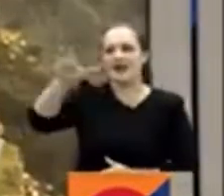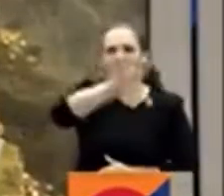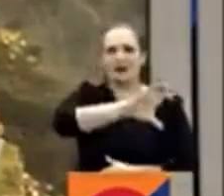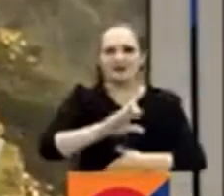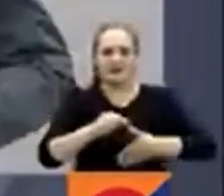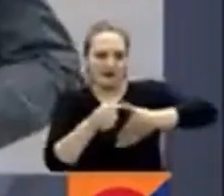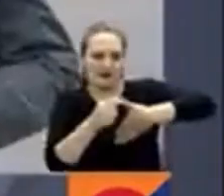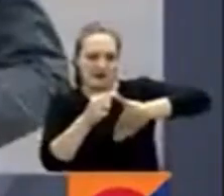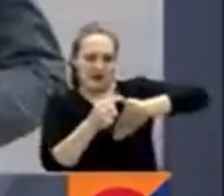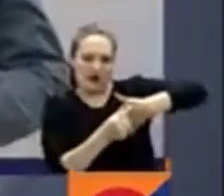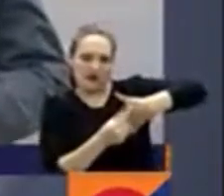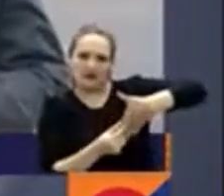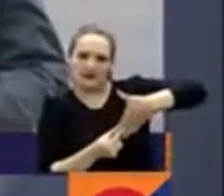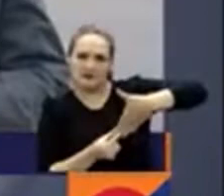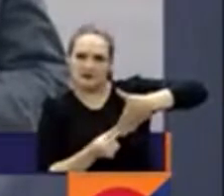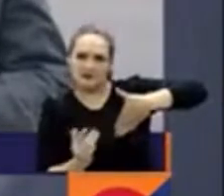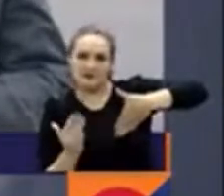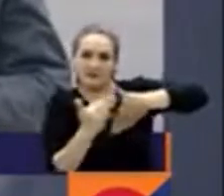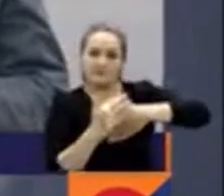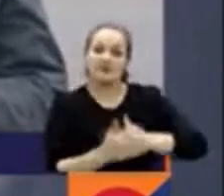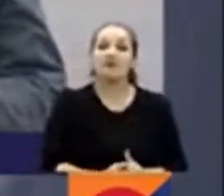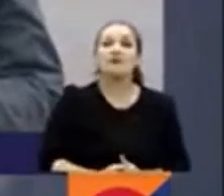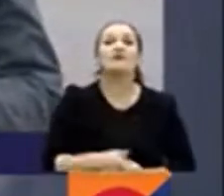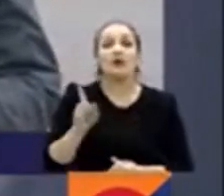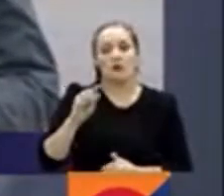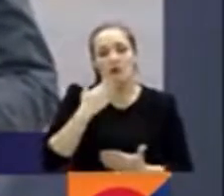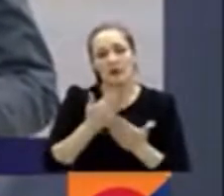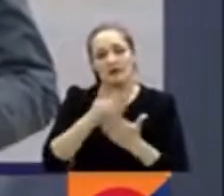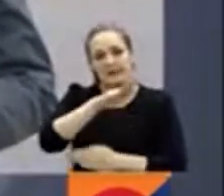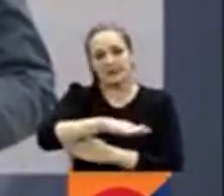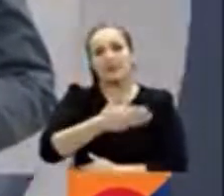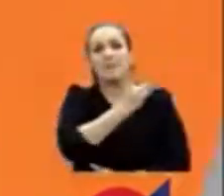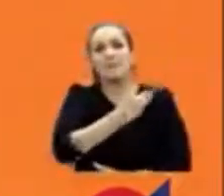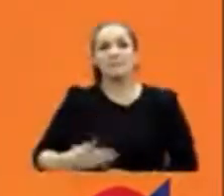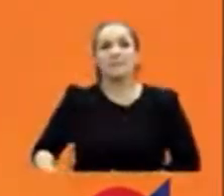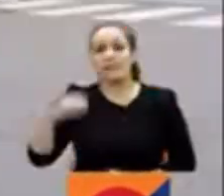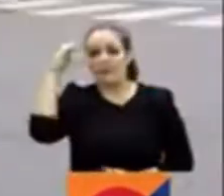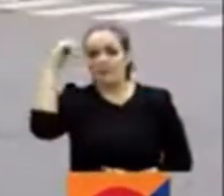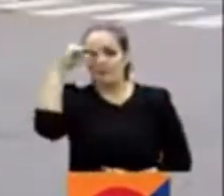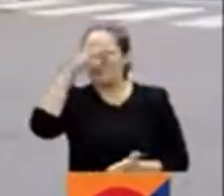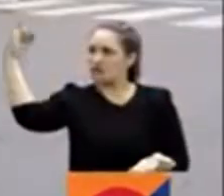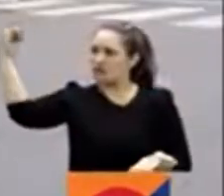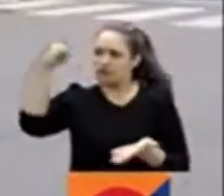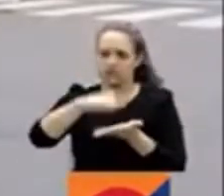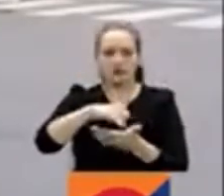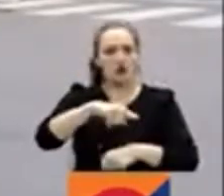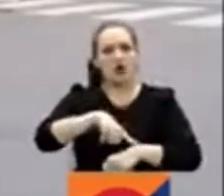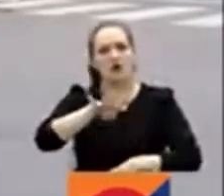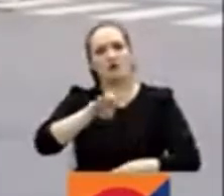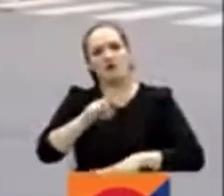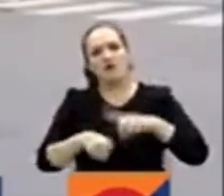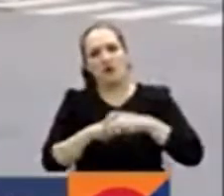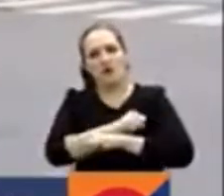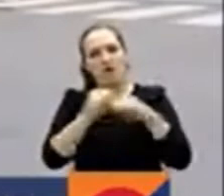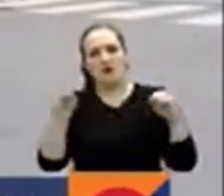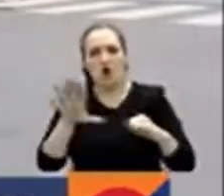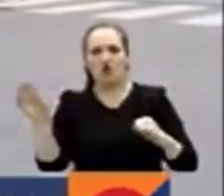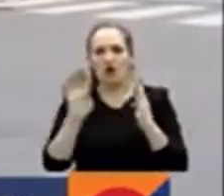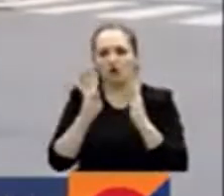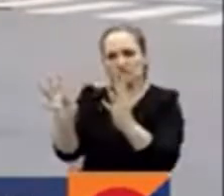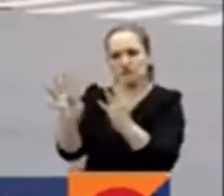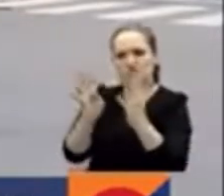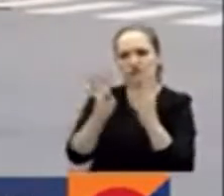información. Hola, muy buenas tardes. El presidente Gustavo Petro llegó hacia las 9:30 de la mañana aquí a la ciudad de Lima, donde fue recibido con honores por parte